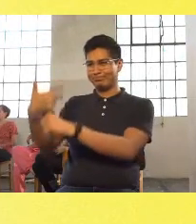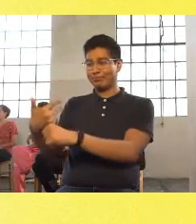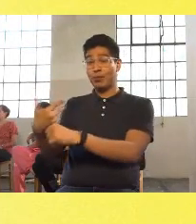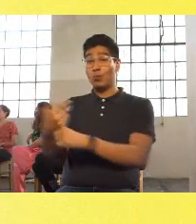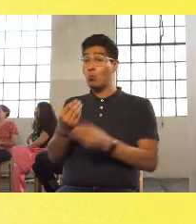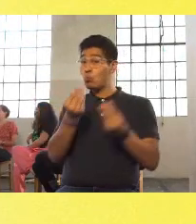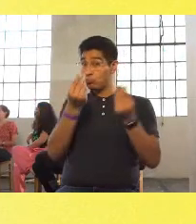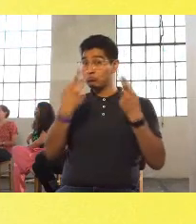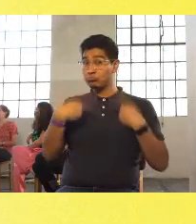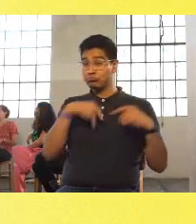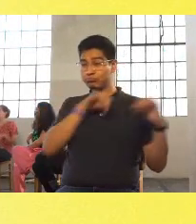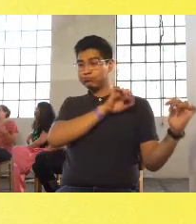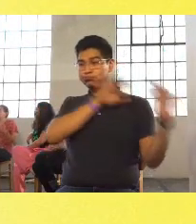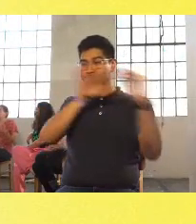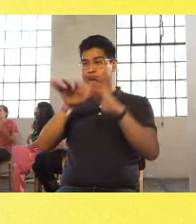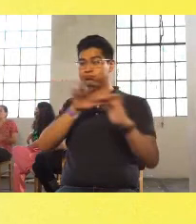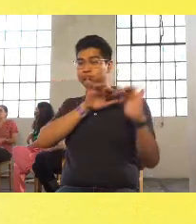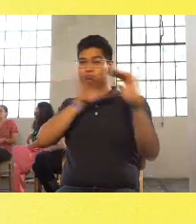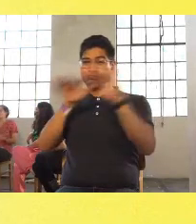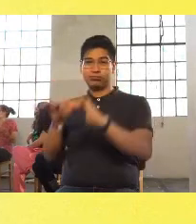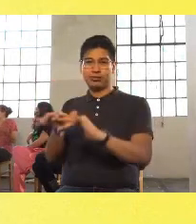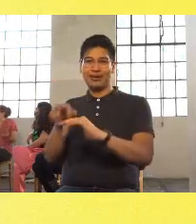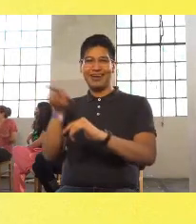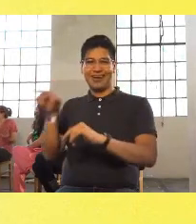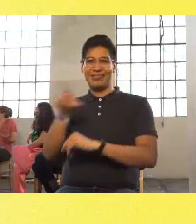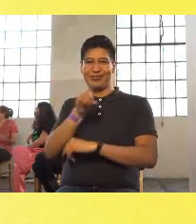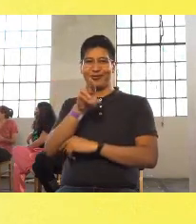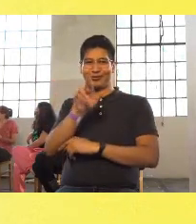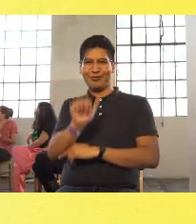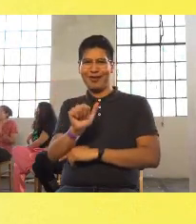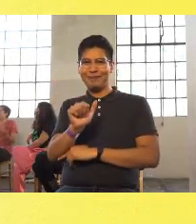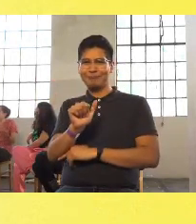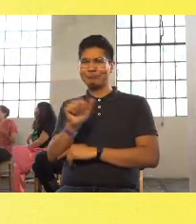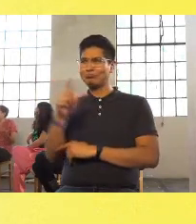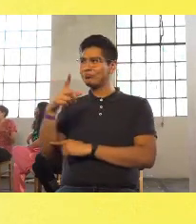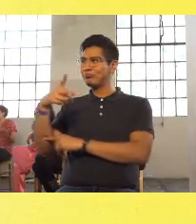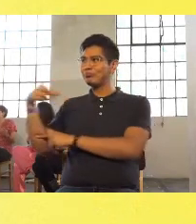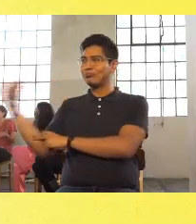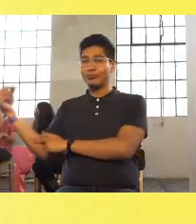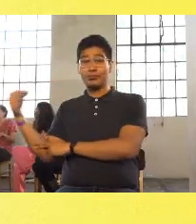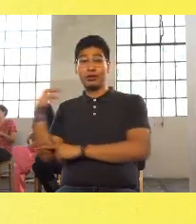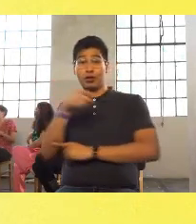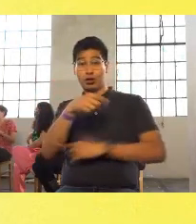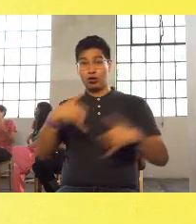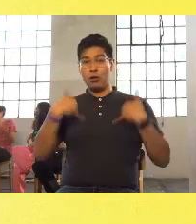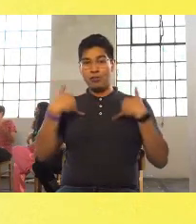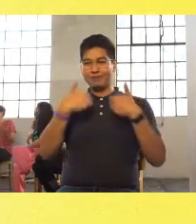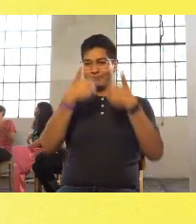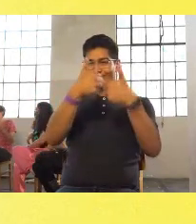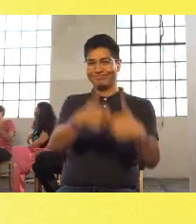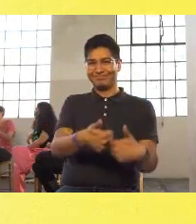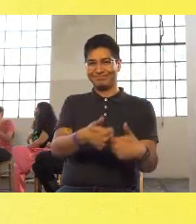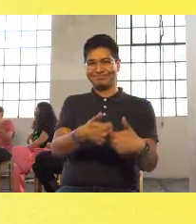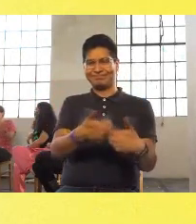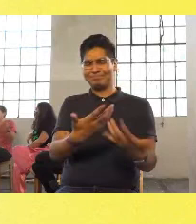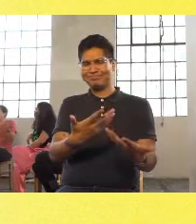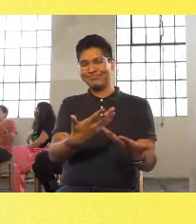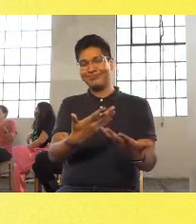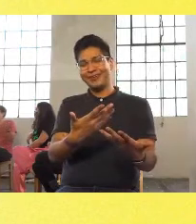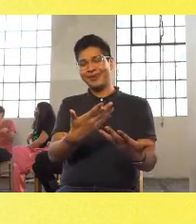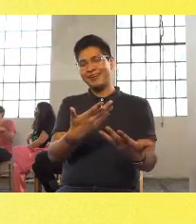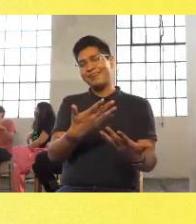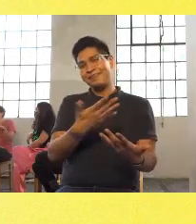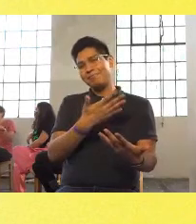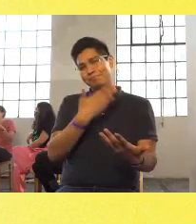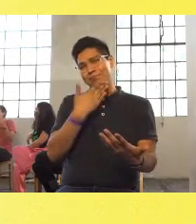demasiados chicos que habían llegado, y pues se fue la doctora y se quedaron los chicos, entonces algo ahí pasó, ¿no? Pero, o sea, sí fueron varios meses